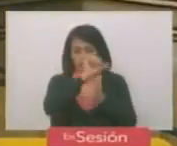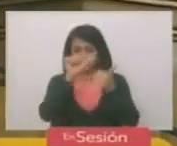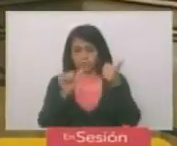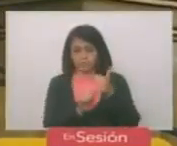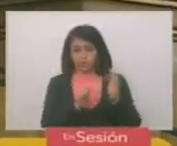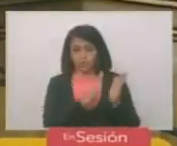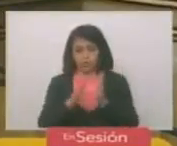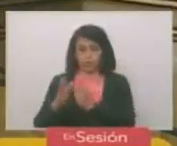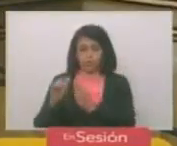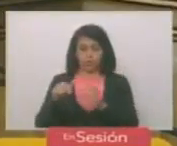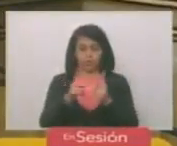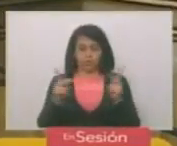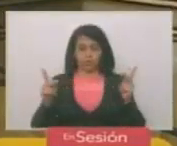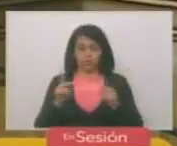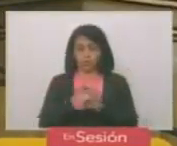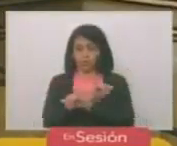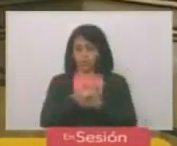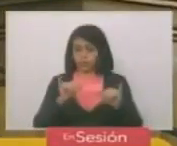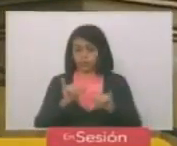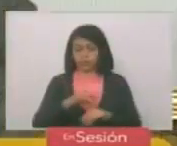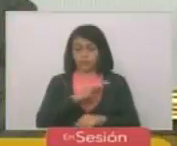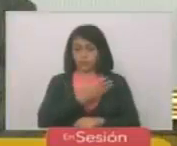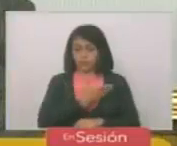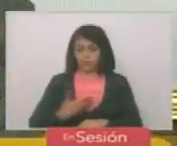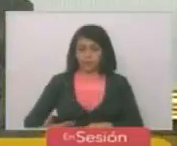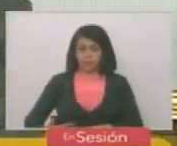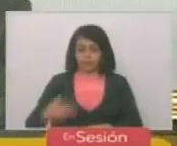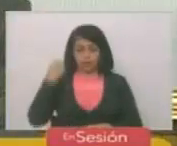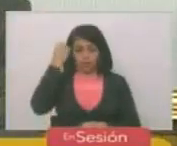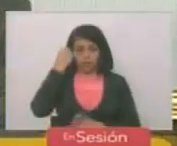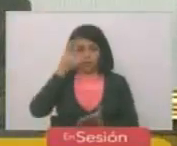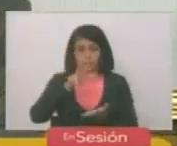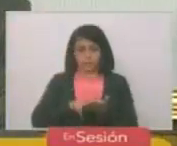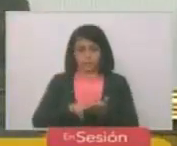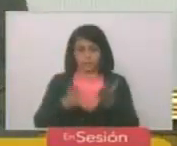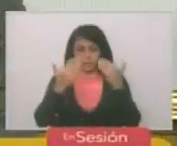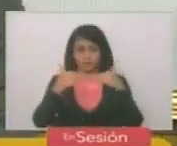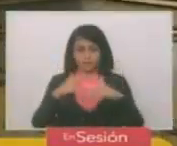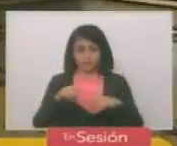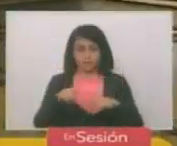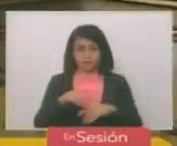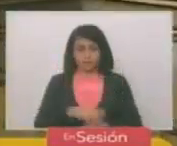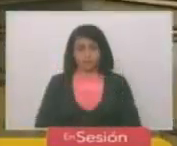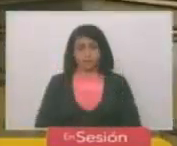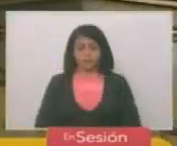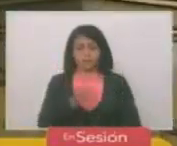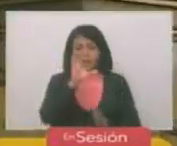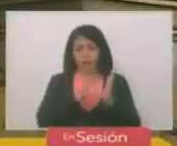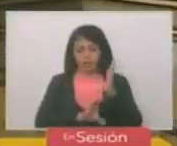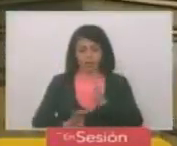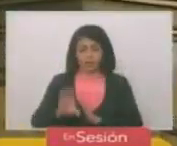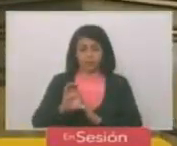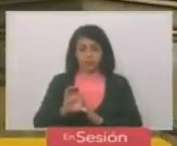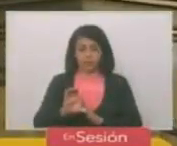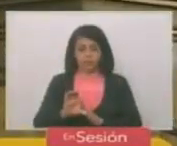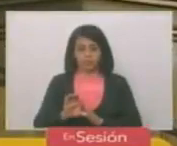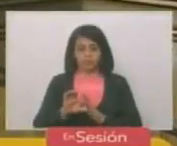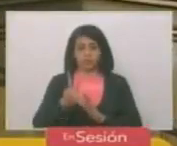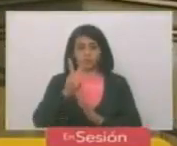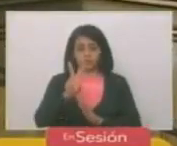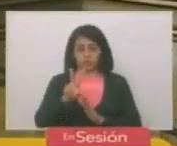de orden público. Es todo, señor presidente. En consideración. Aprobado. Siguiente. Capítulo